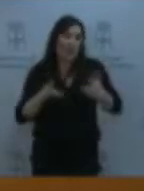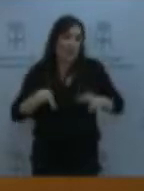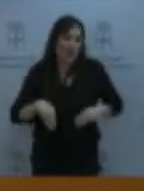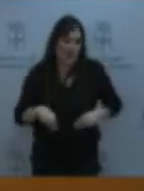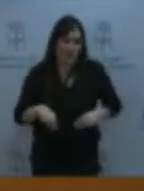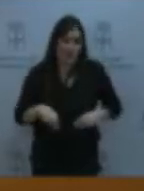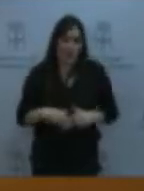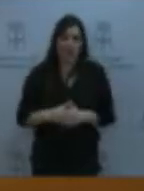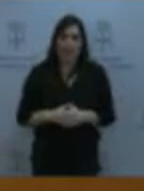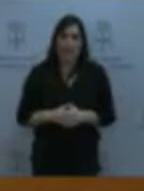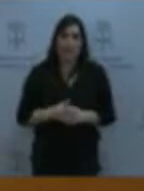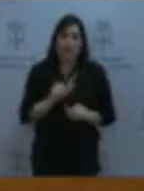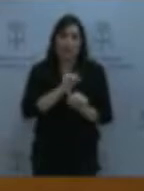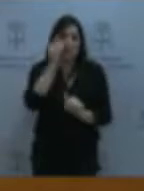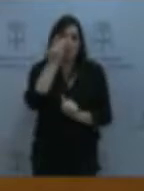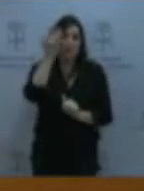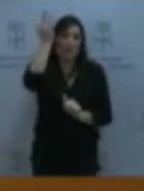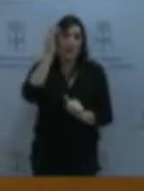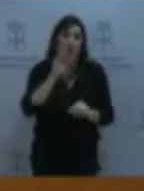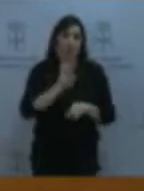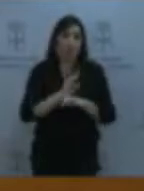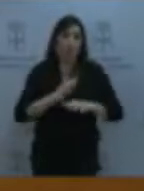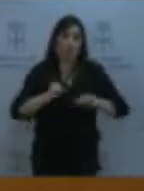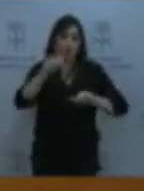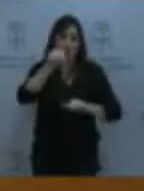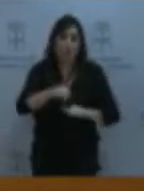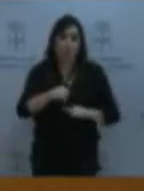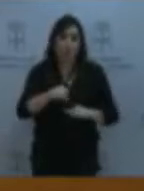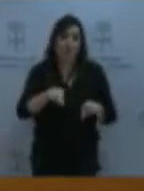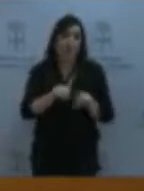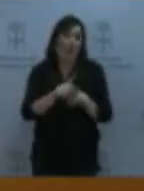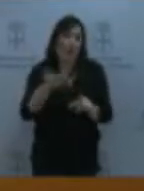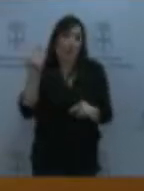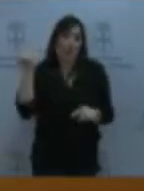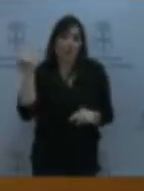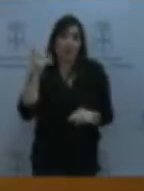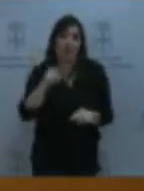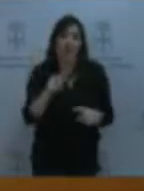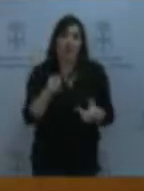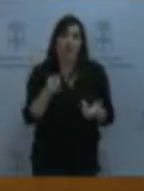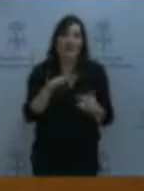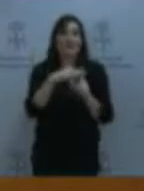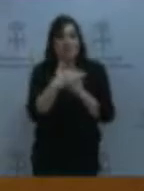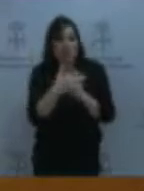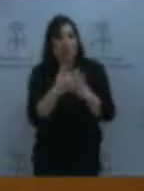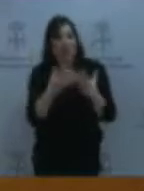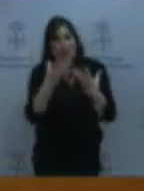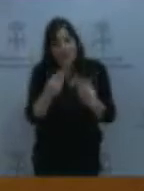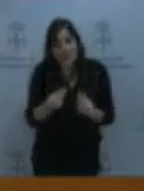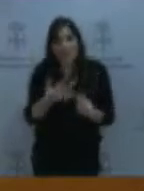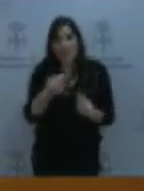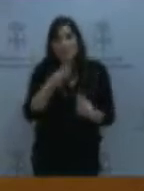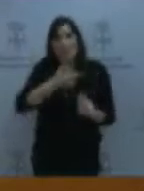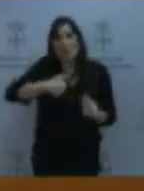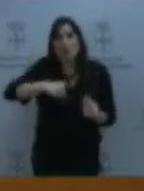Junta General del Principado hoy, como en otras ocasiones, esté a la altura de las circunstancias. Lo que estamos planteando afecta a cientos de miles de personas.